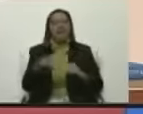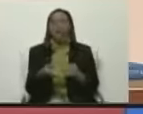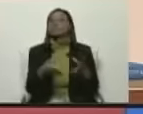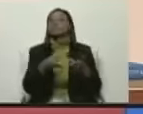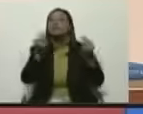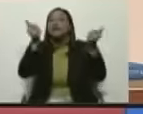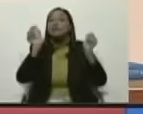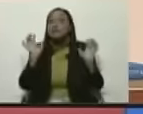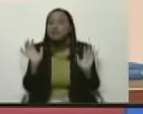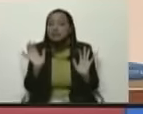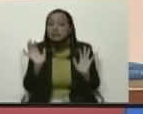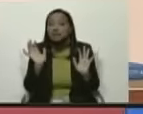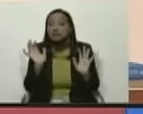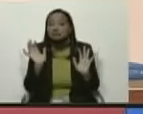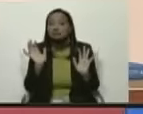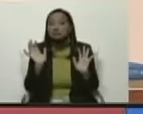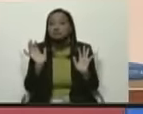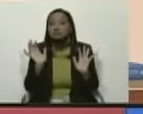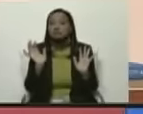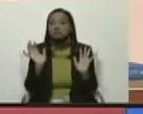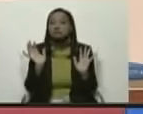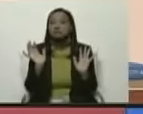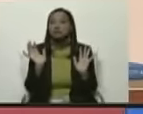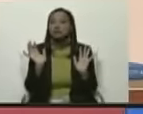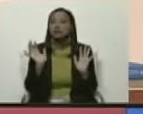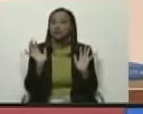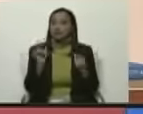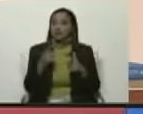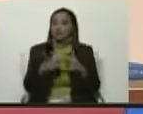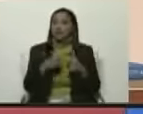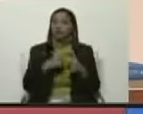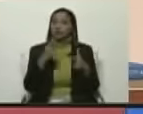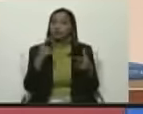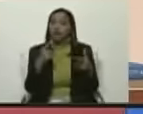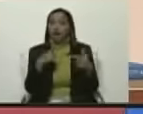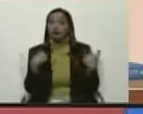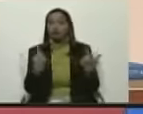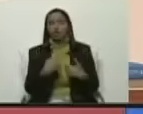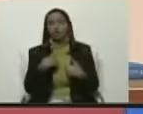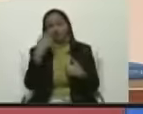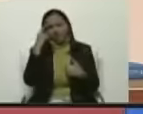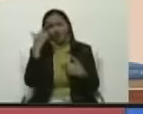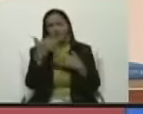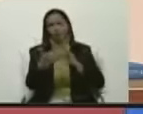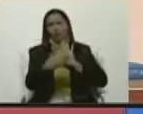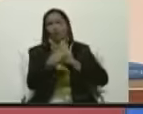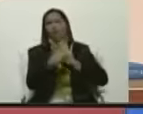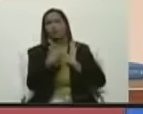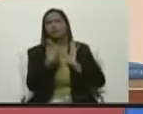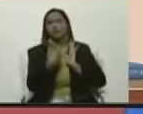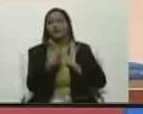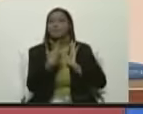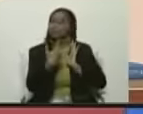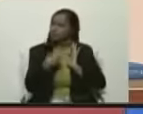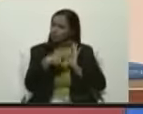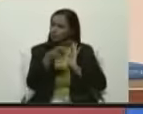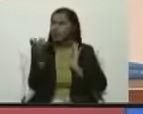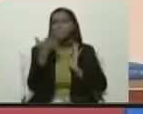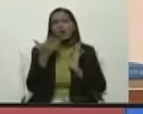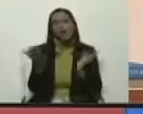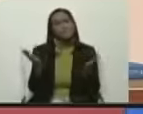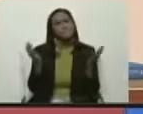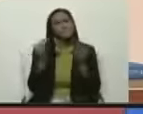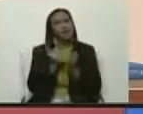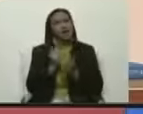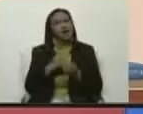Primero, por supuesto, irían por nosotros, pero después irían por esos grupos. Vénganse con nosotros, que aquí